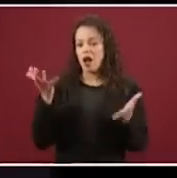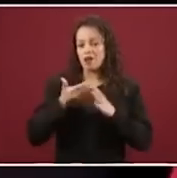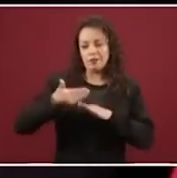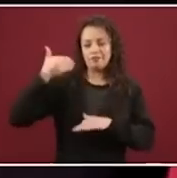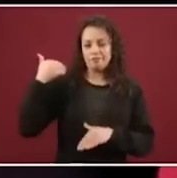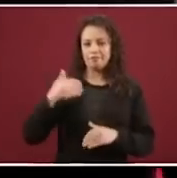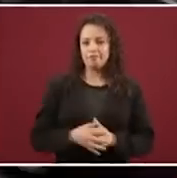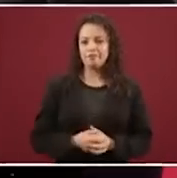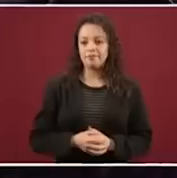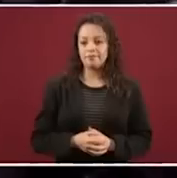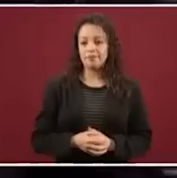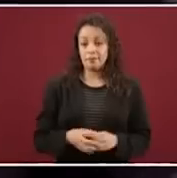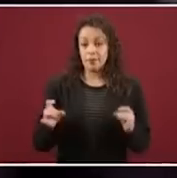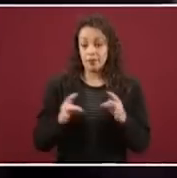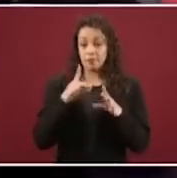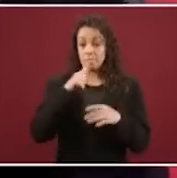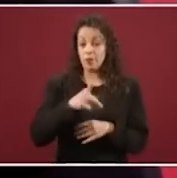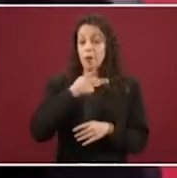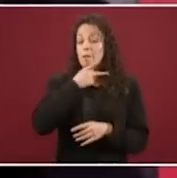Si se nos caía Pemex,